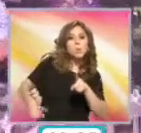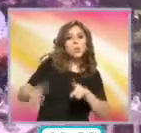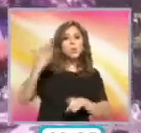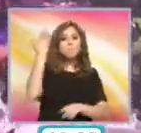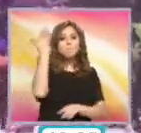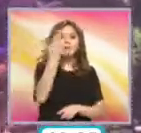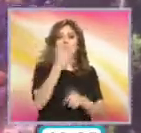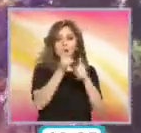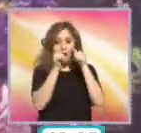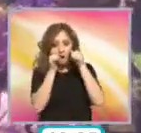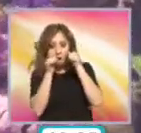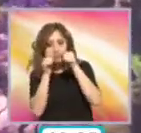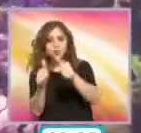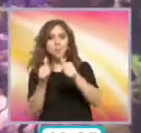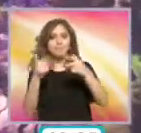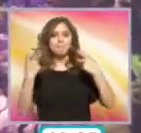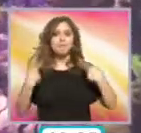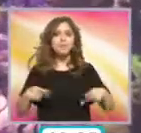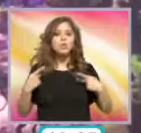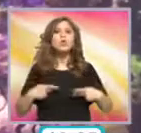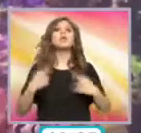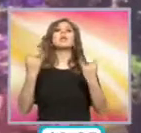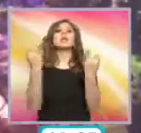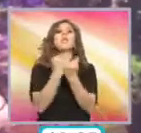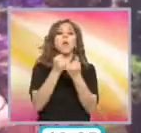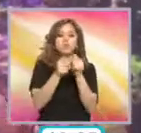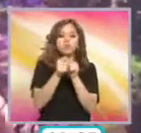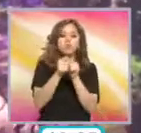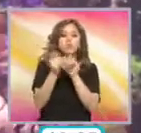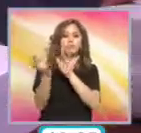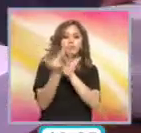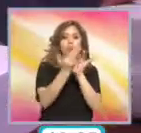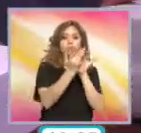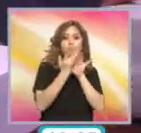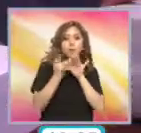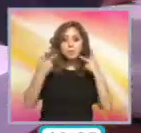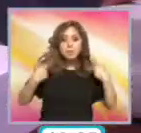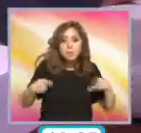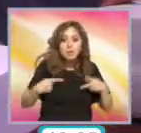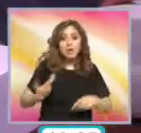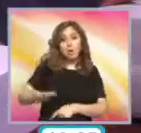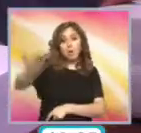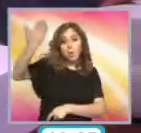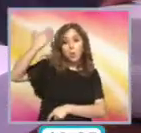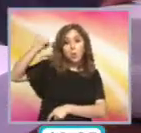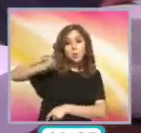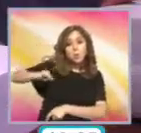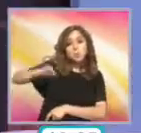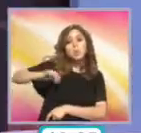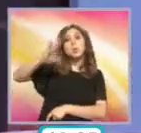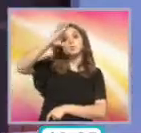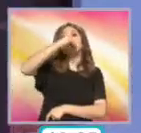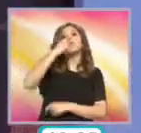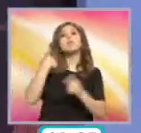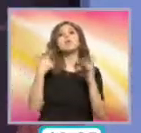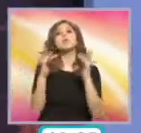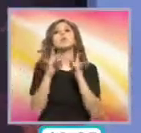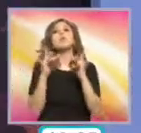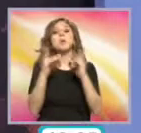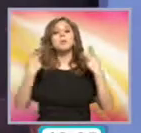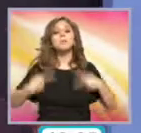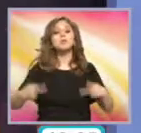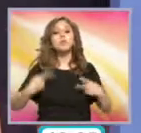a los ciudadanos y a entablar conversaciones, cosa que no sucedía o no sucedía de una forma tan clara, ¿no? Y estar integrados casi